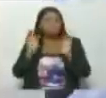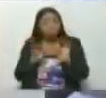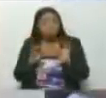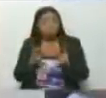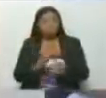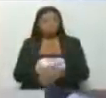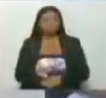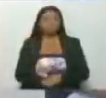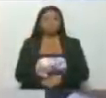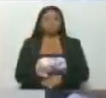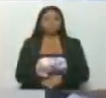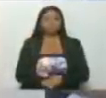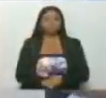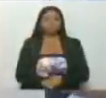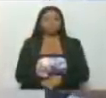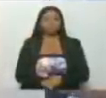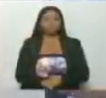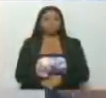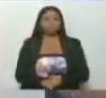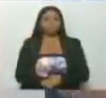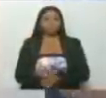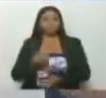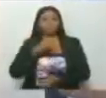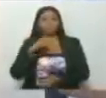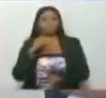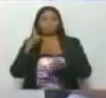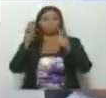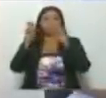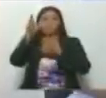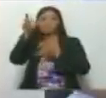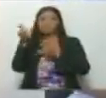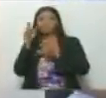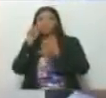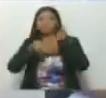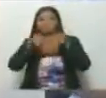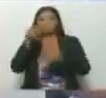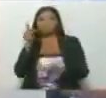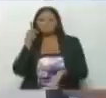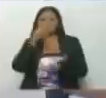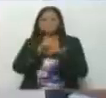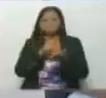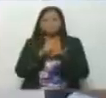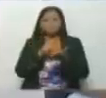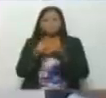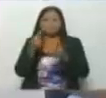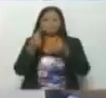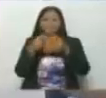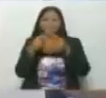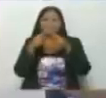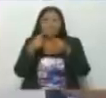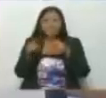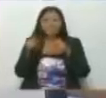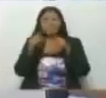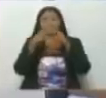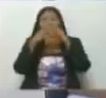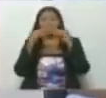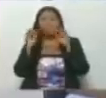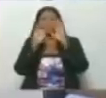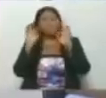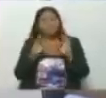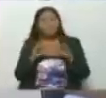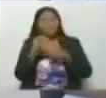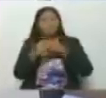una nueva candidatura que llena todas las expectativas del pueblo